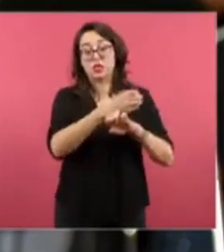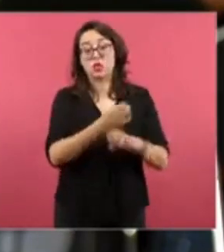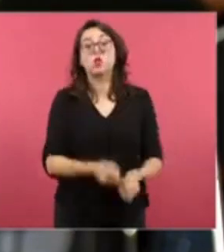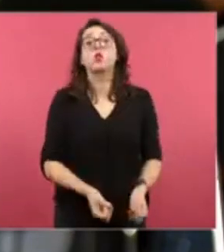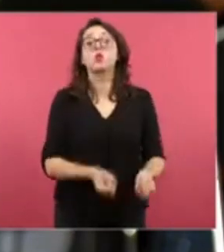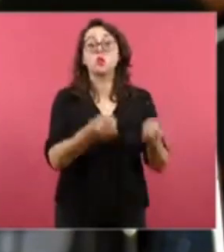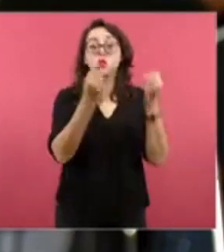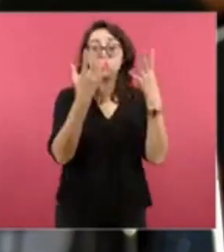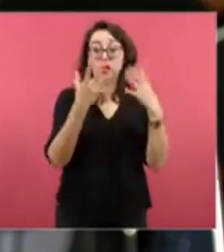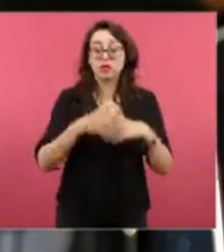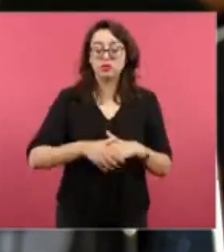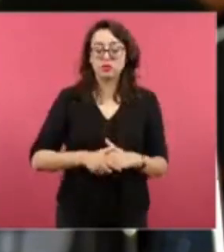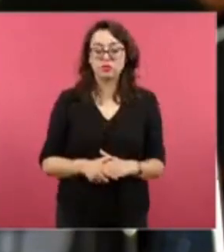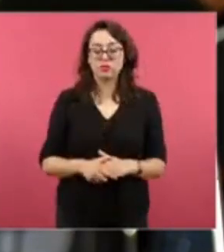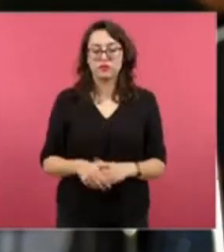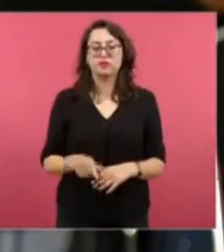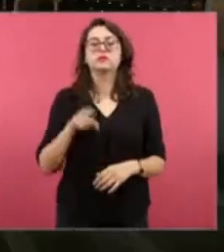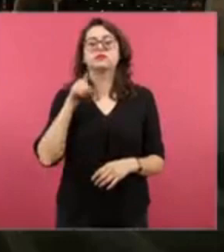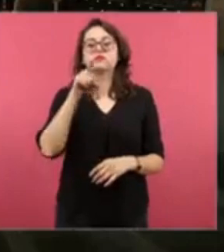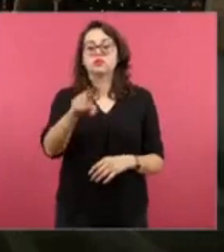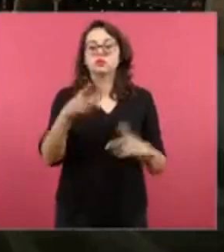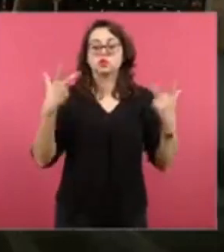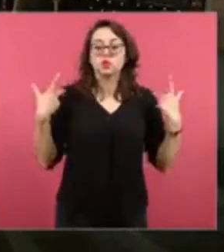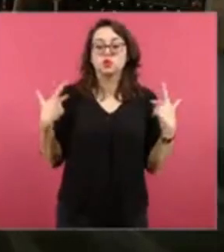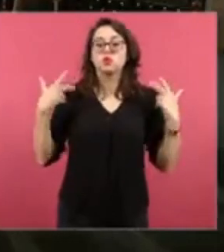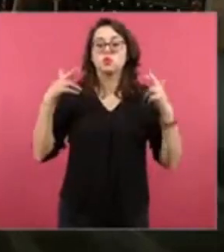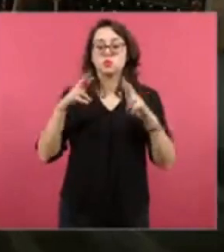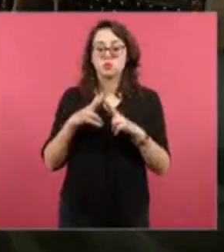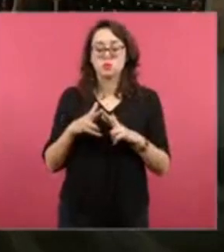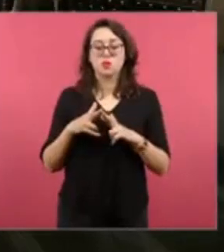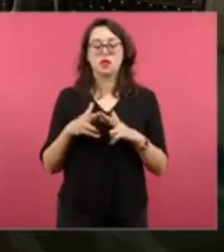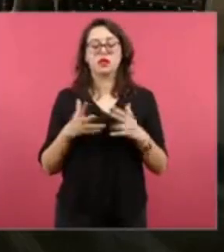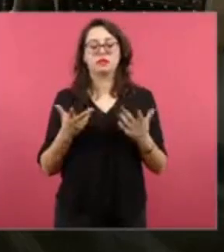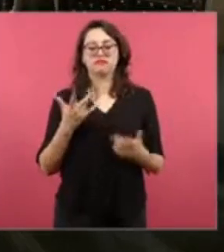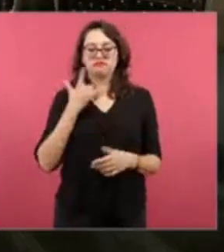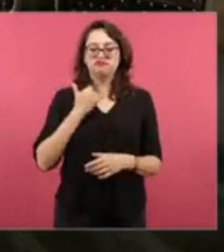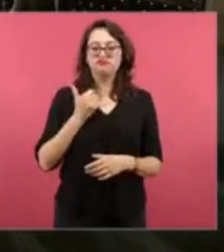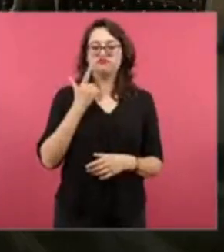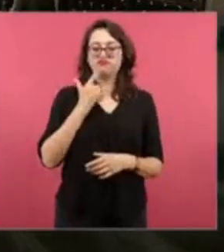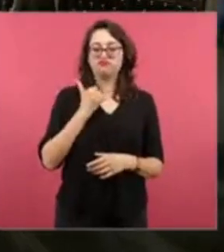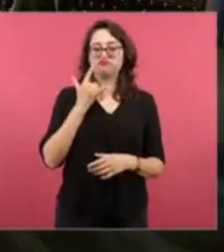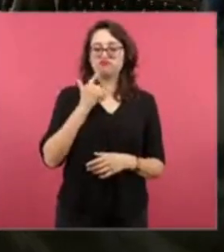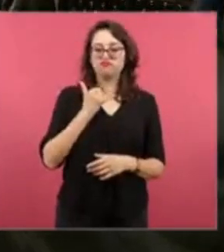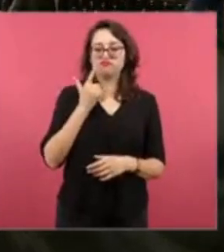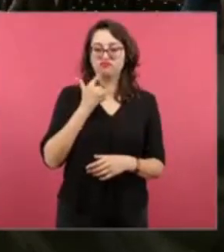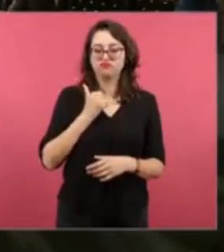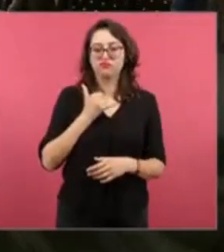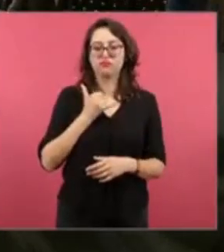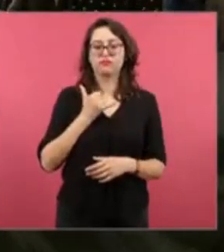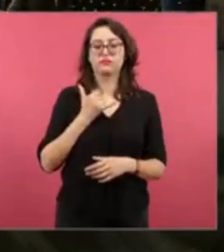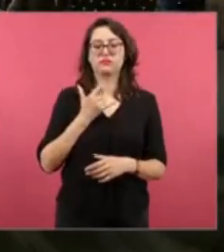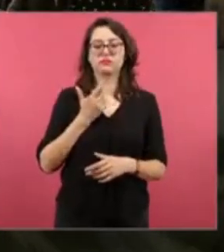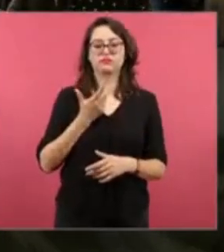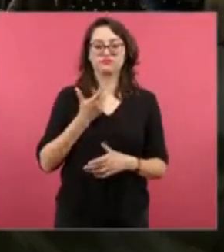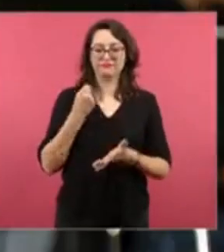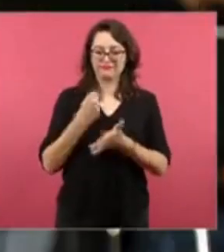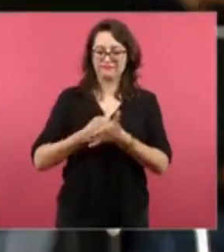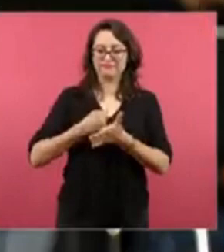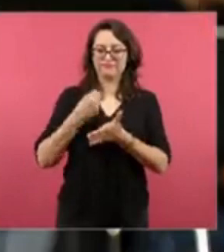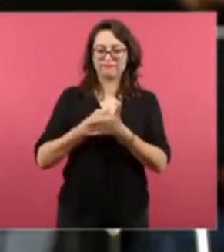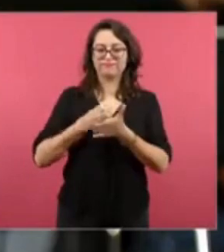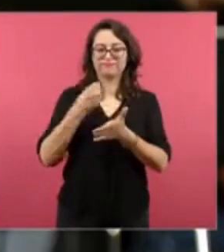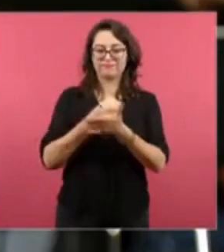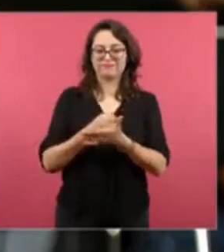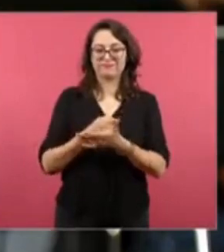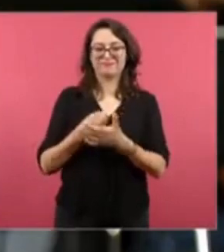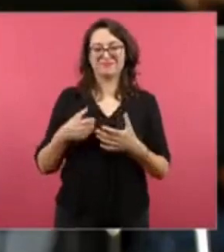dos, pues, ¿qué le dices tú como maestra también combativa a la 22, como dicen por ahí, como la 22 no hay